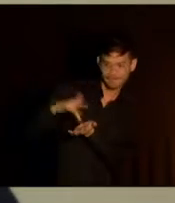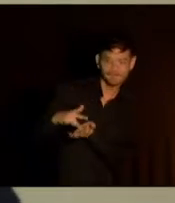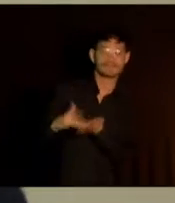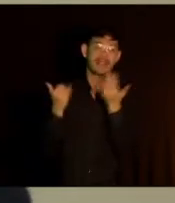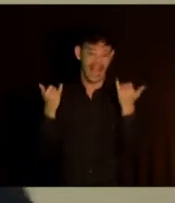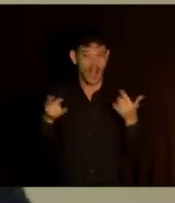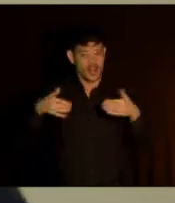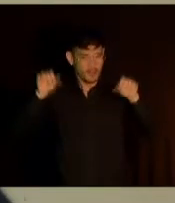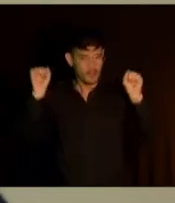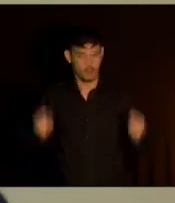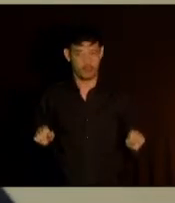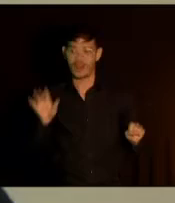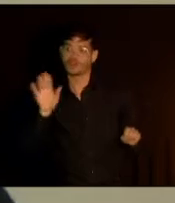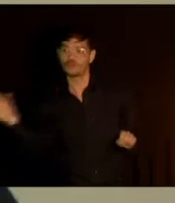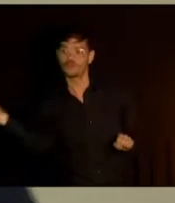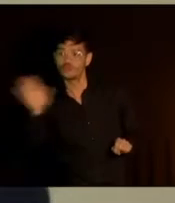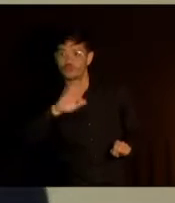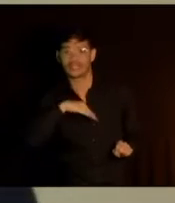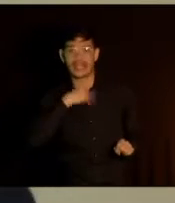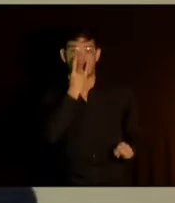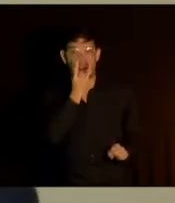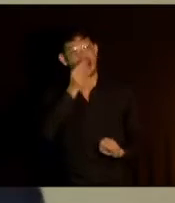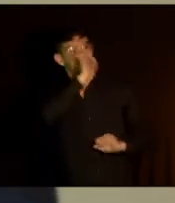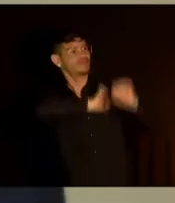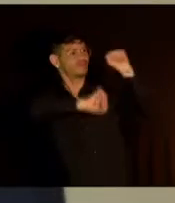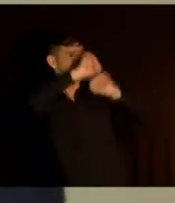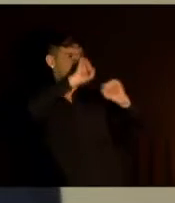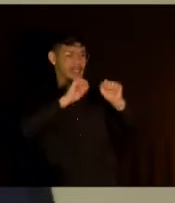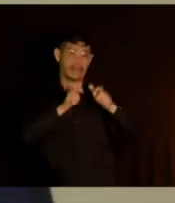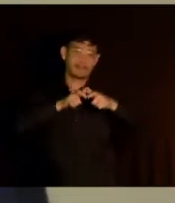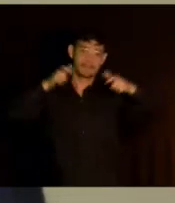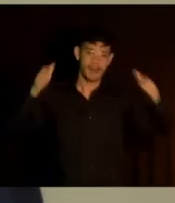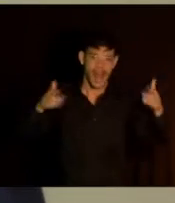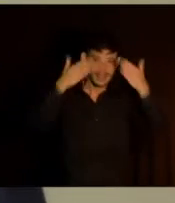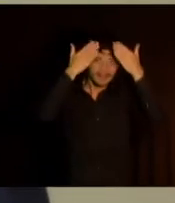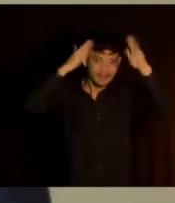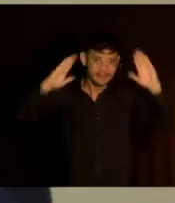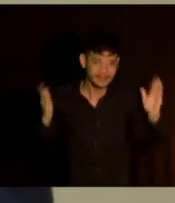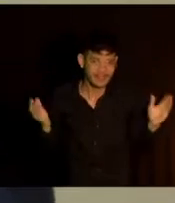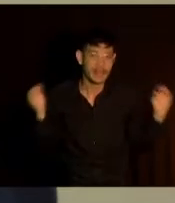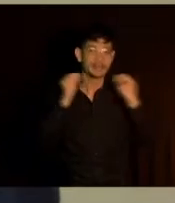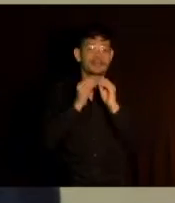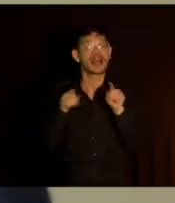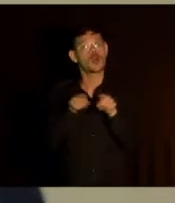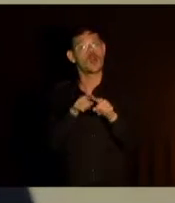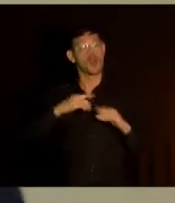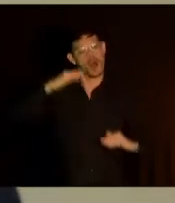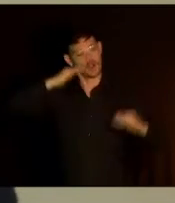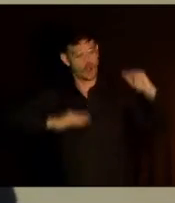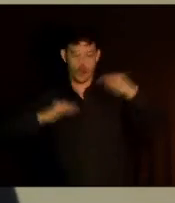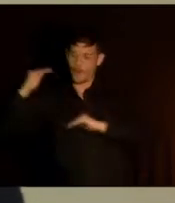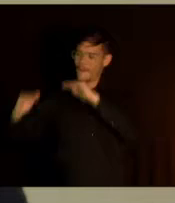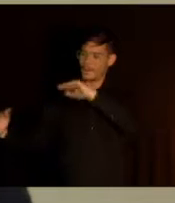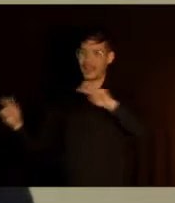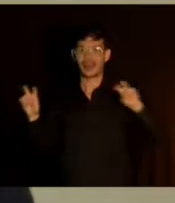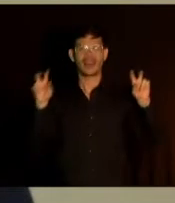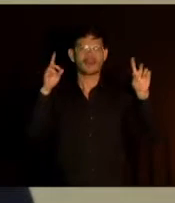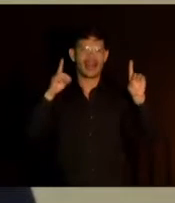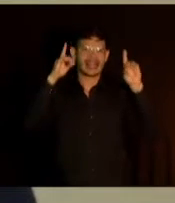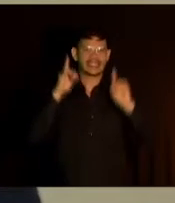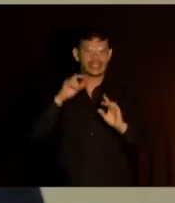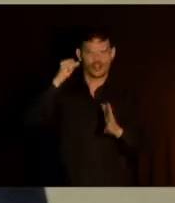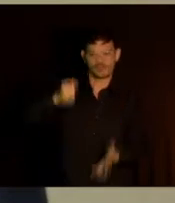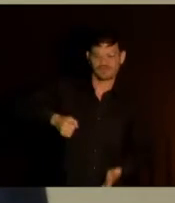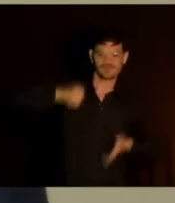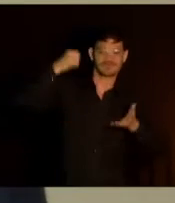intereses, van a nivelar la competencia a la hora de las decisiones presupuestales, ya que van